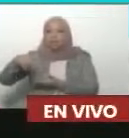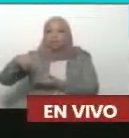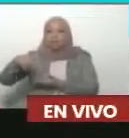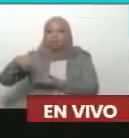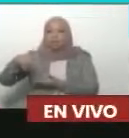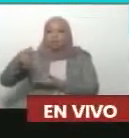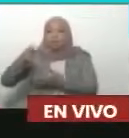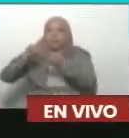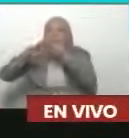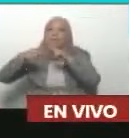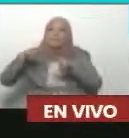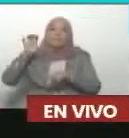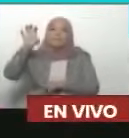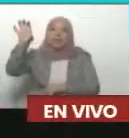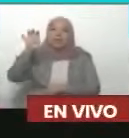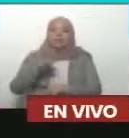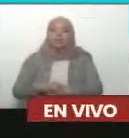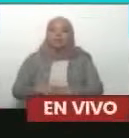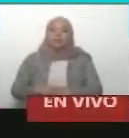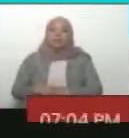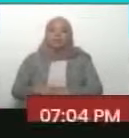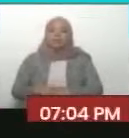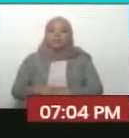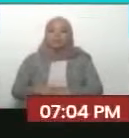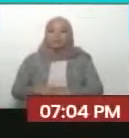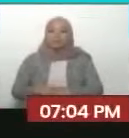Cuna de patria.